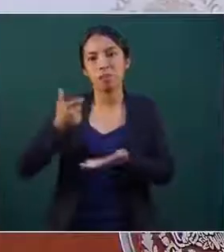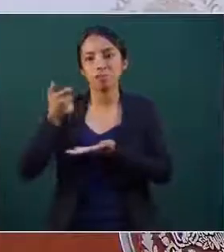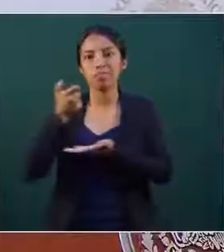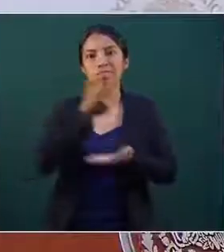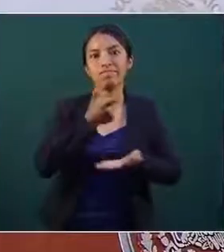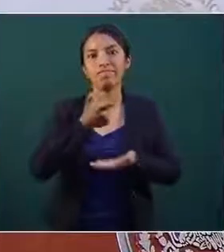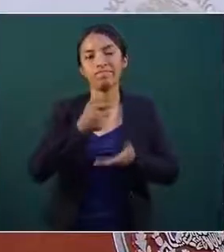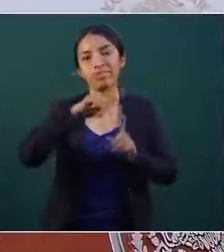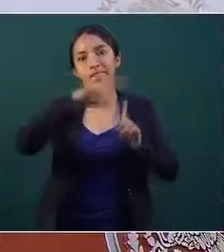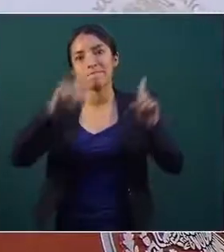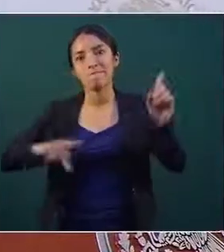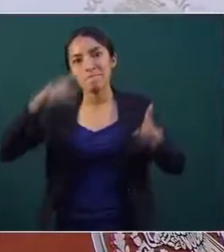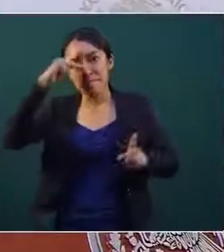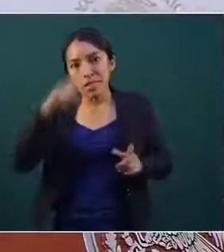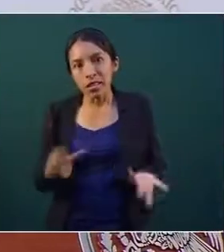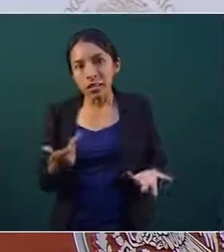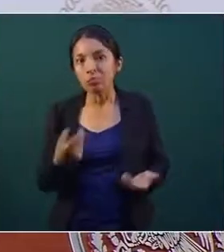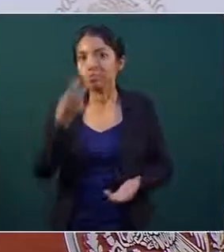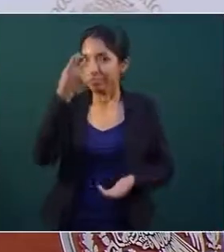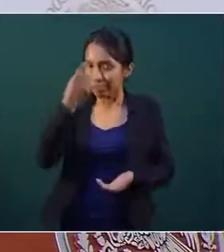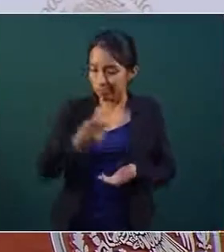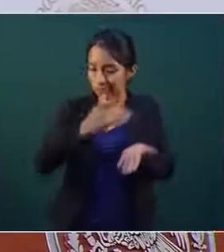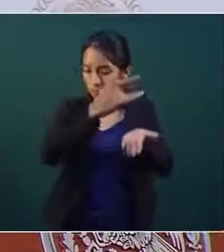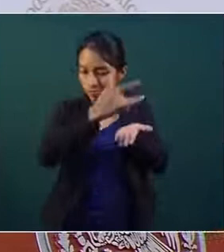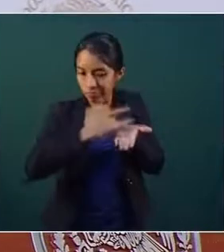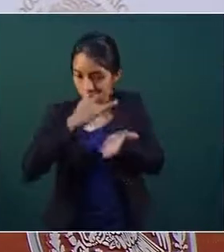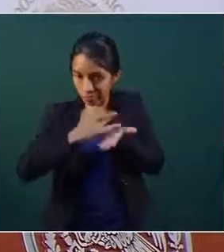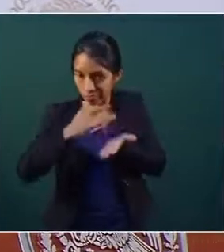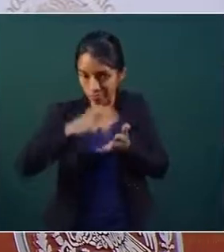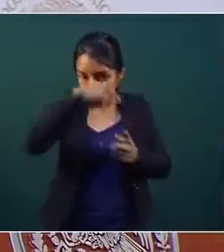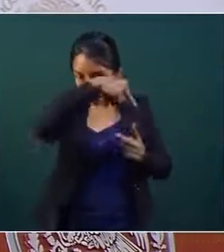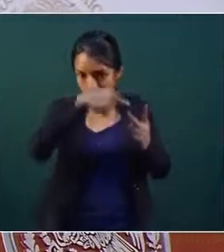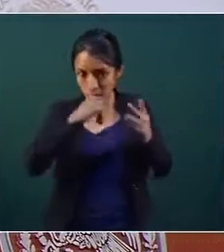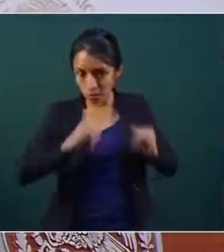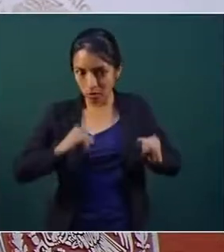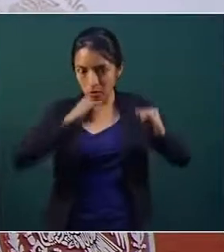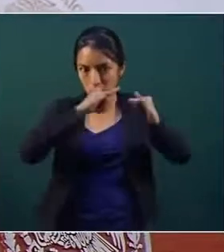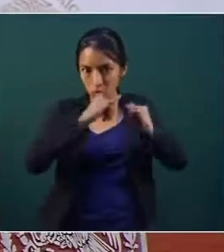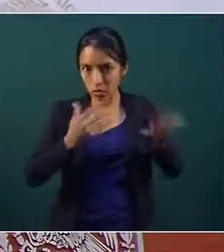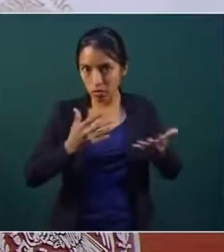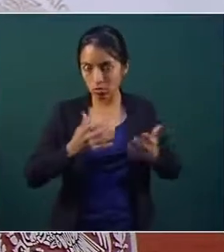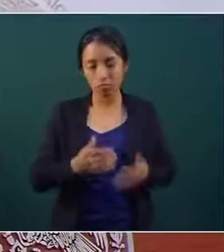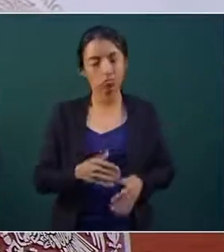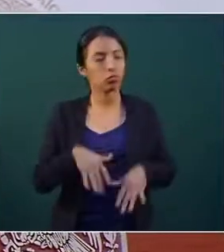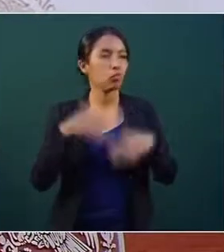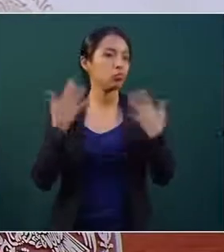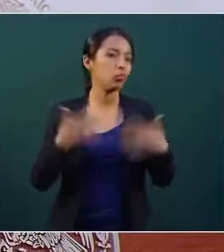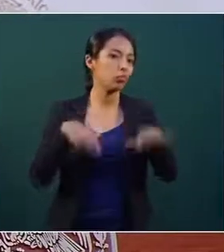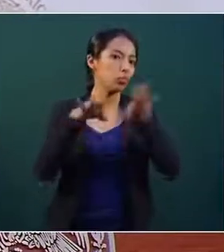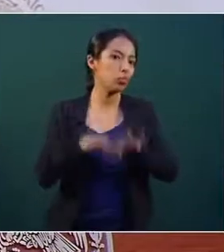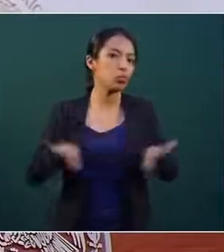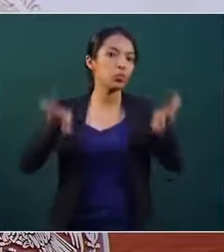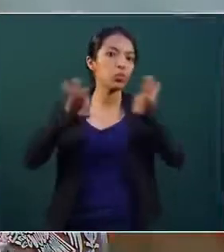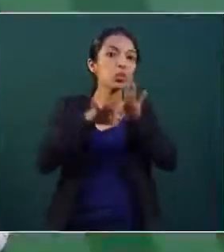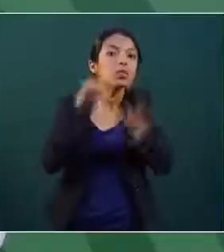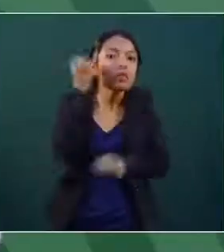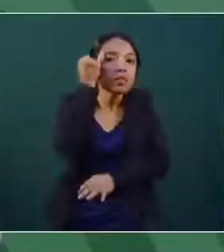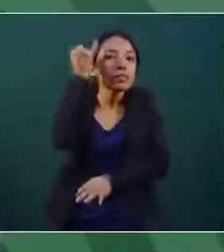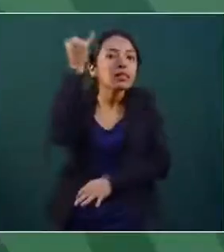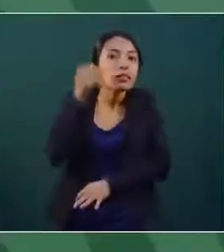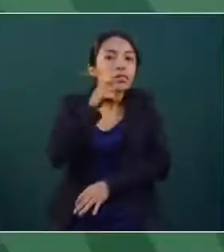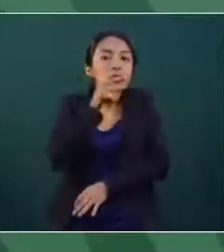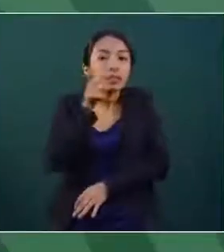Entonces, el apoyo de las Fuerzas Armadas es fundamental. Imagínense cuánto nos hemos ahorrado